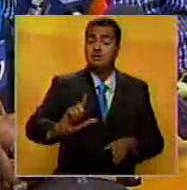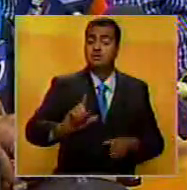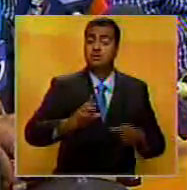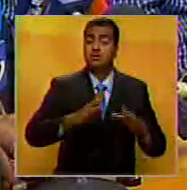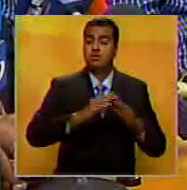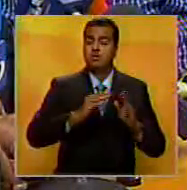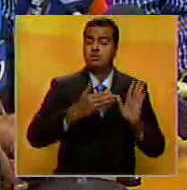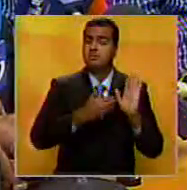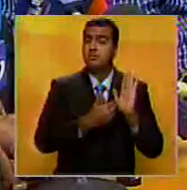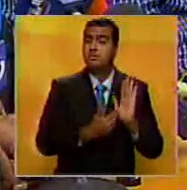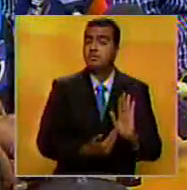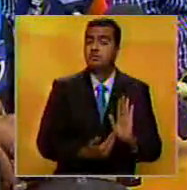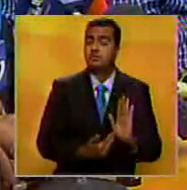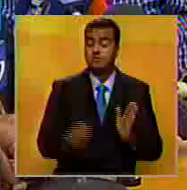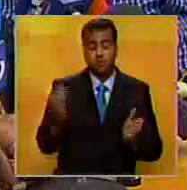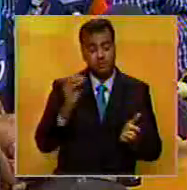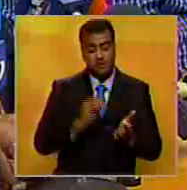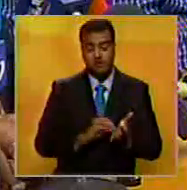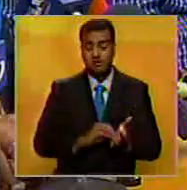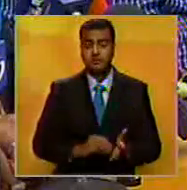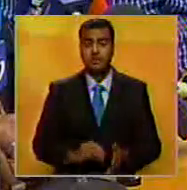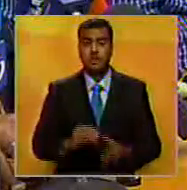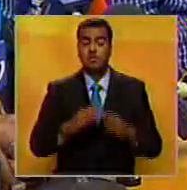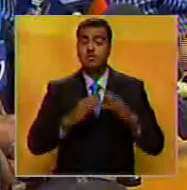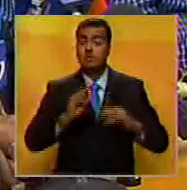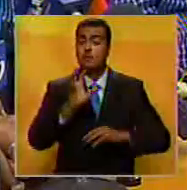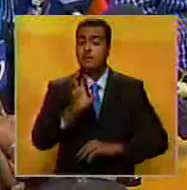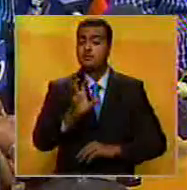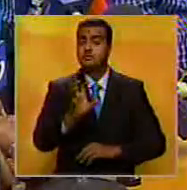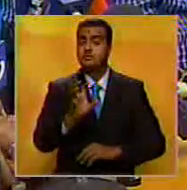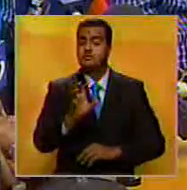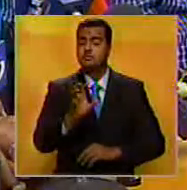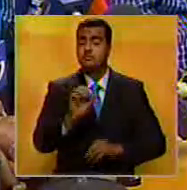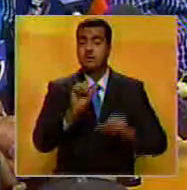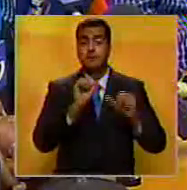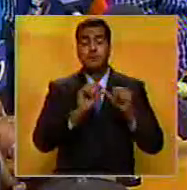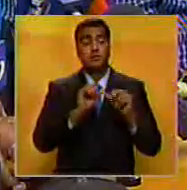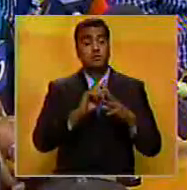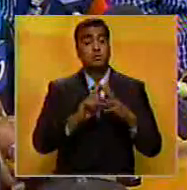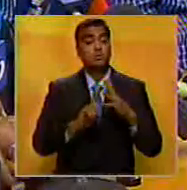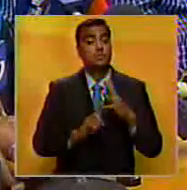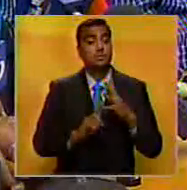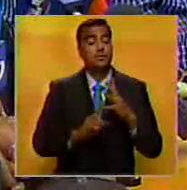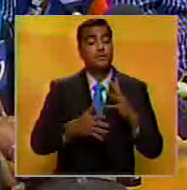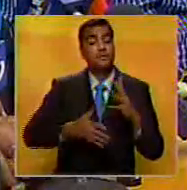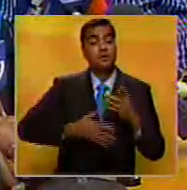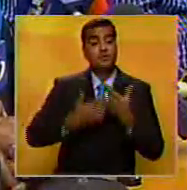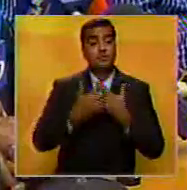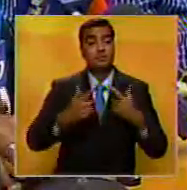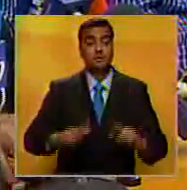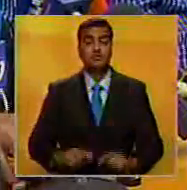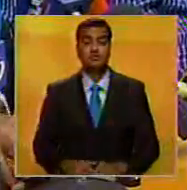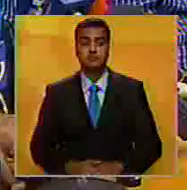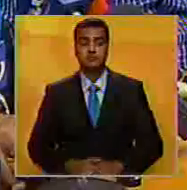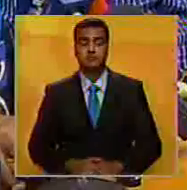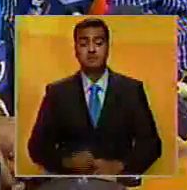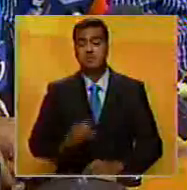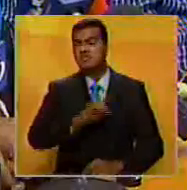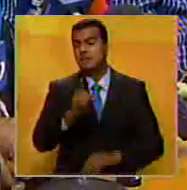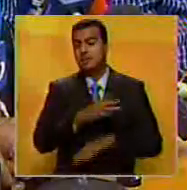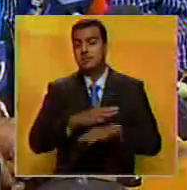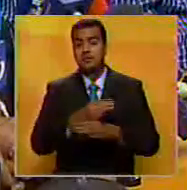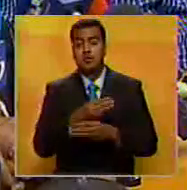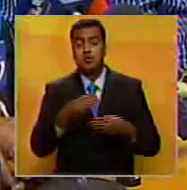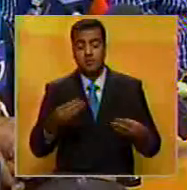se constata repetida en todo el país, les han impuesto condiciones para darles la libertad que ni siquiera el